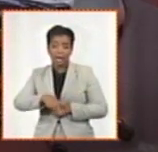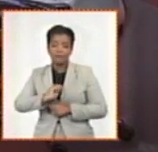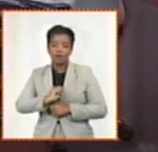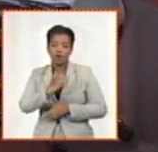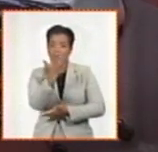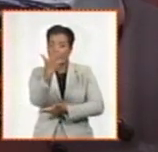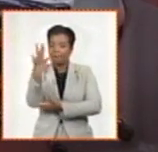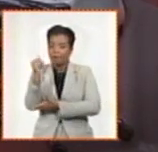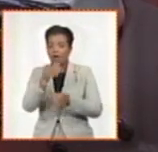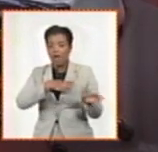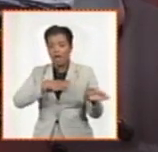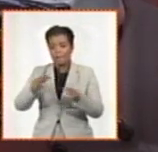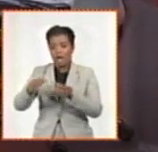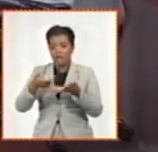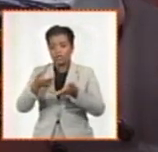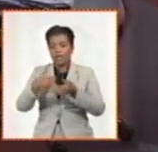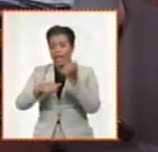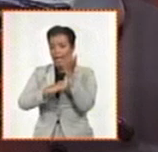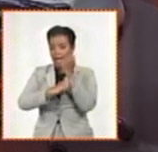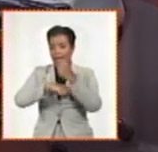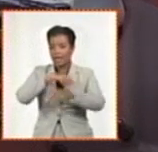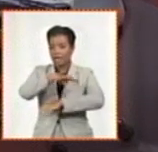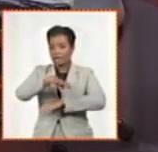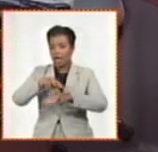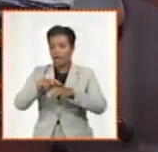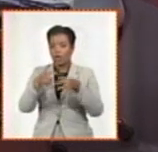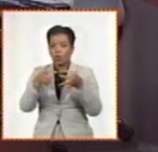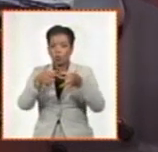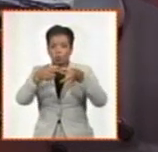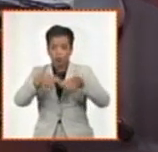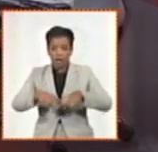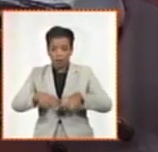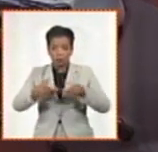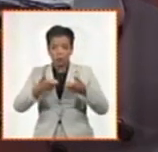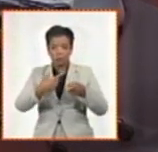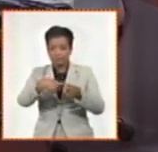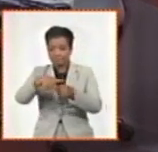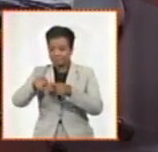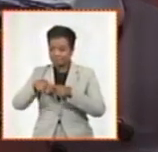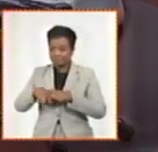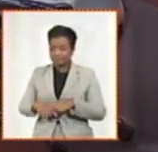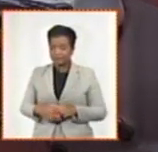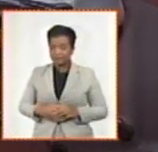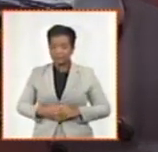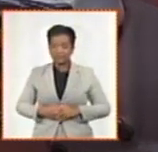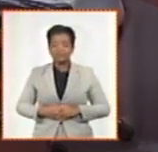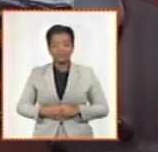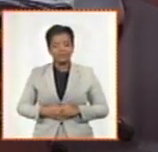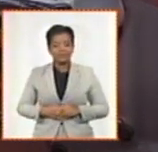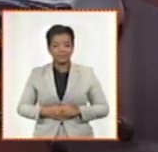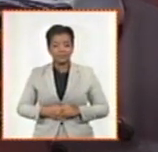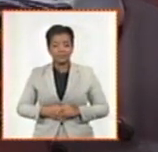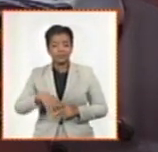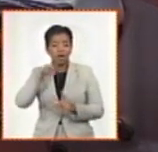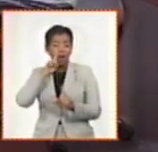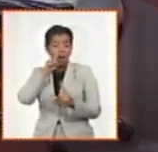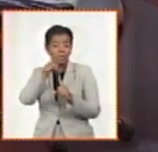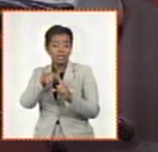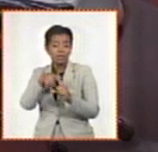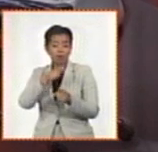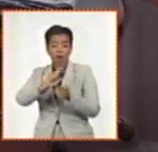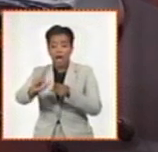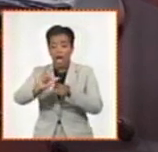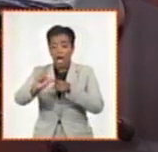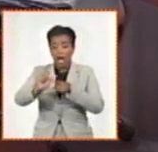agrícola, sino también carne, huevos, etcétera. ¿Usted sí, qué pasa? ¿Desarrollan eso? Sí, ¿qué pasa? Que ese es el objetivo fundamental de una